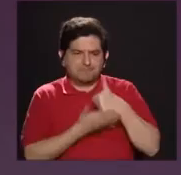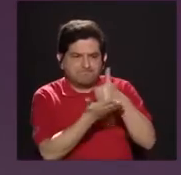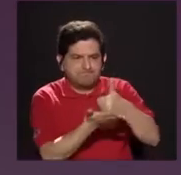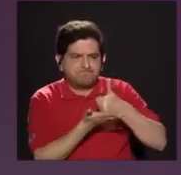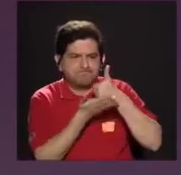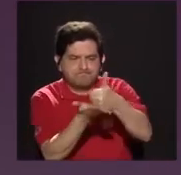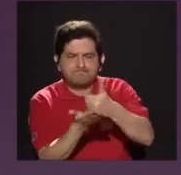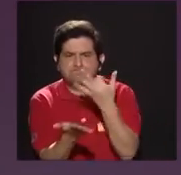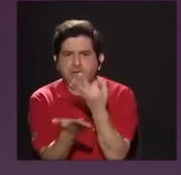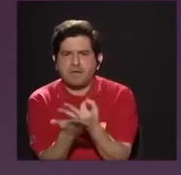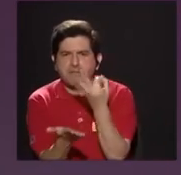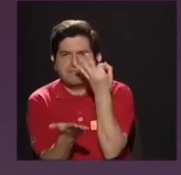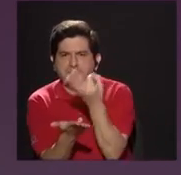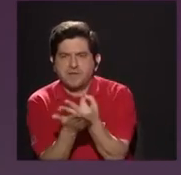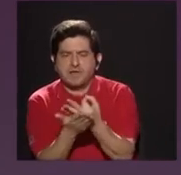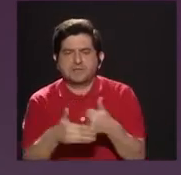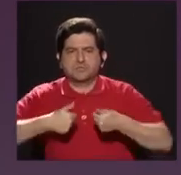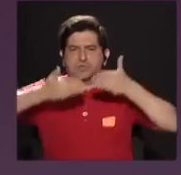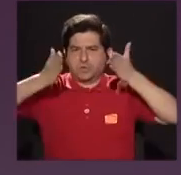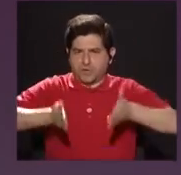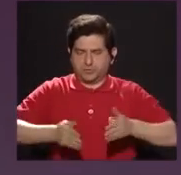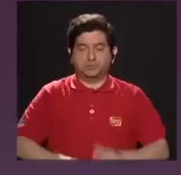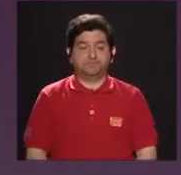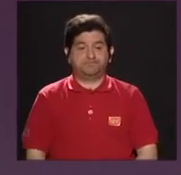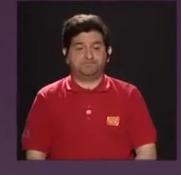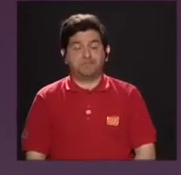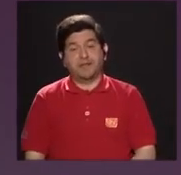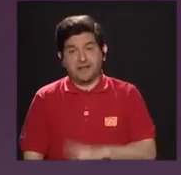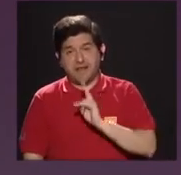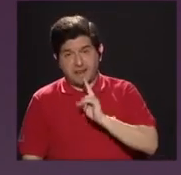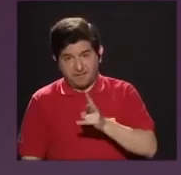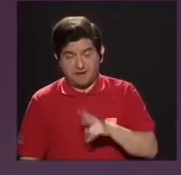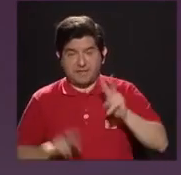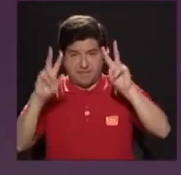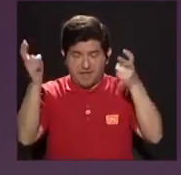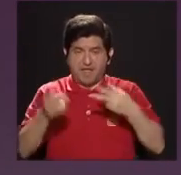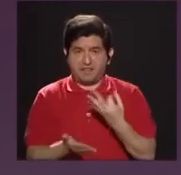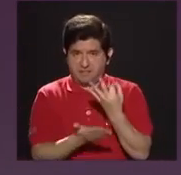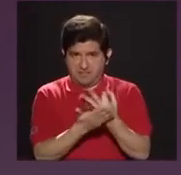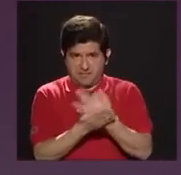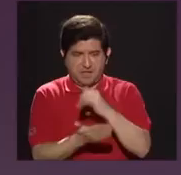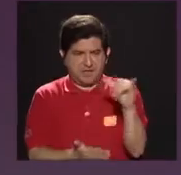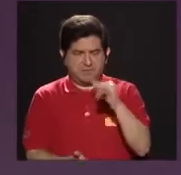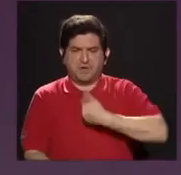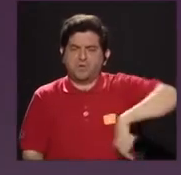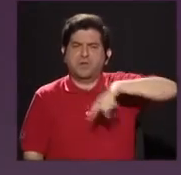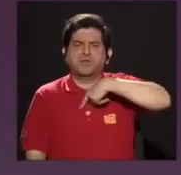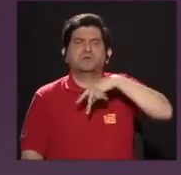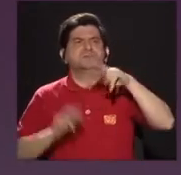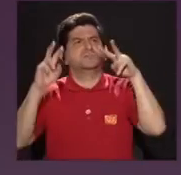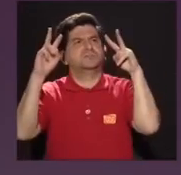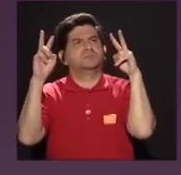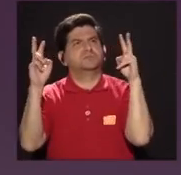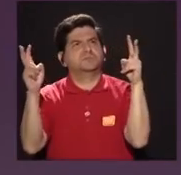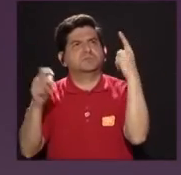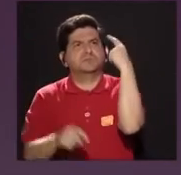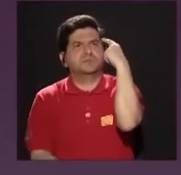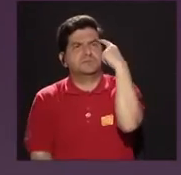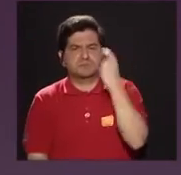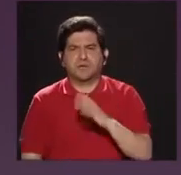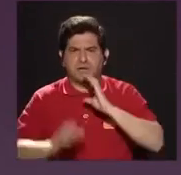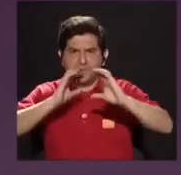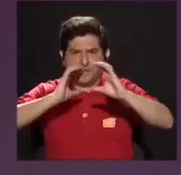ayudando, ¿verdad?, financiando a algunos candidatos. Lo cierto del caso es que el tema del financiamiento también nos lleva a un tema de